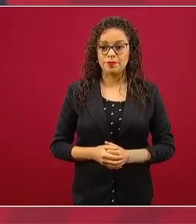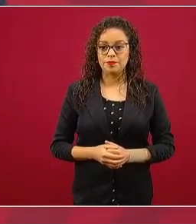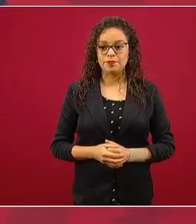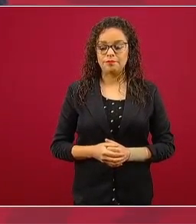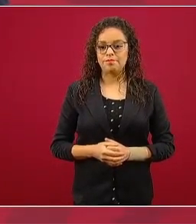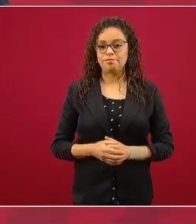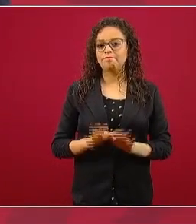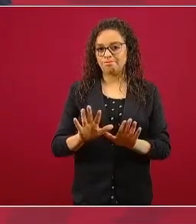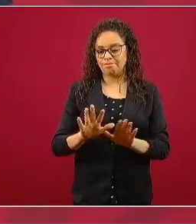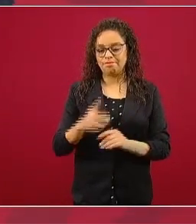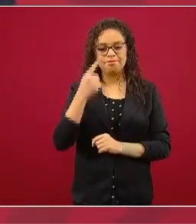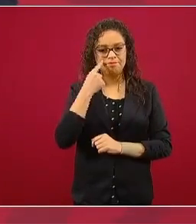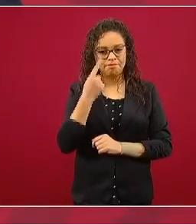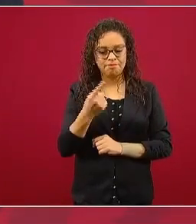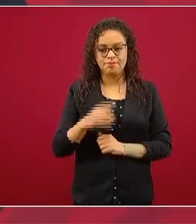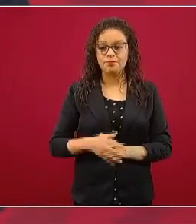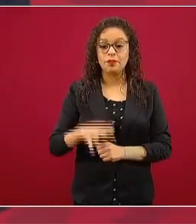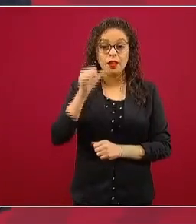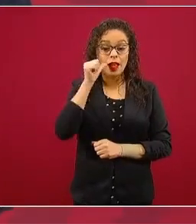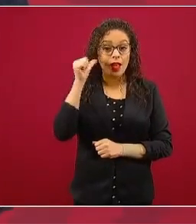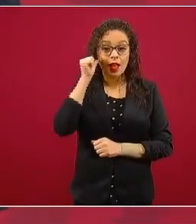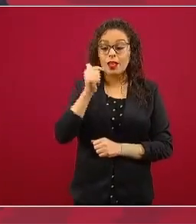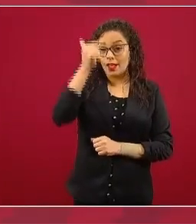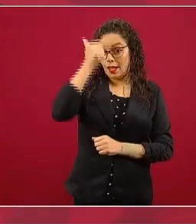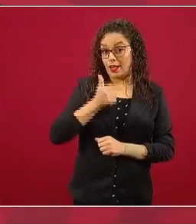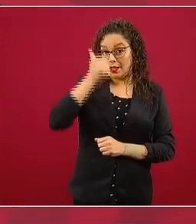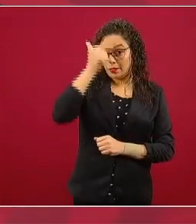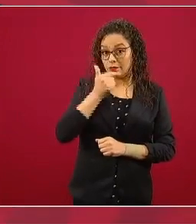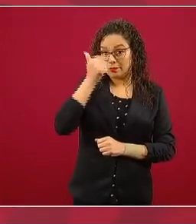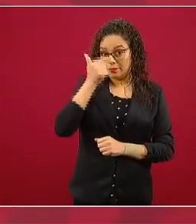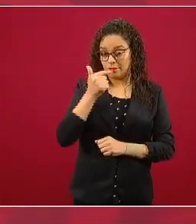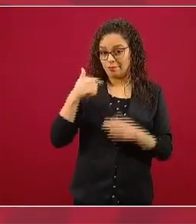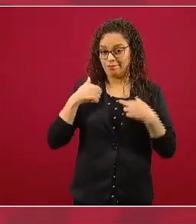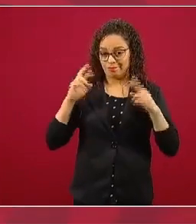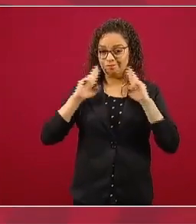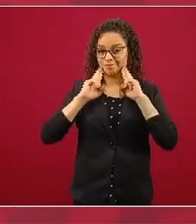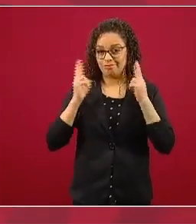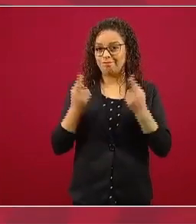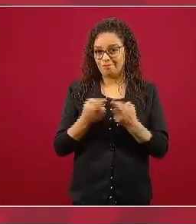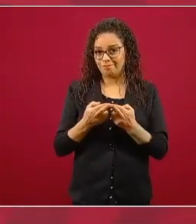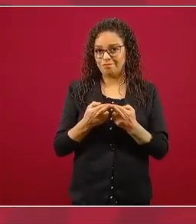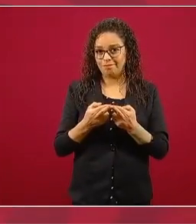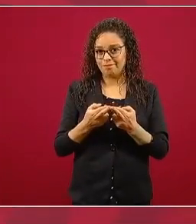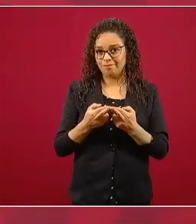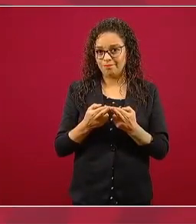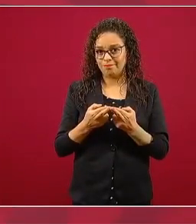anoche tratamos precisamente en la reunión de salud